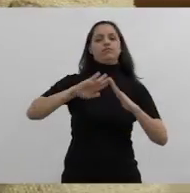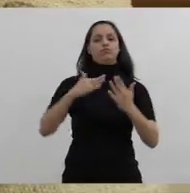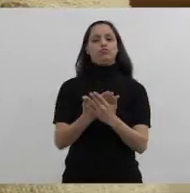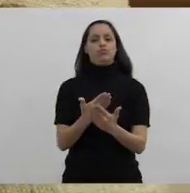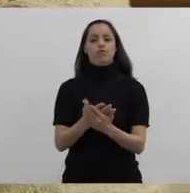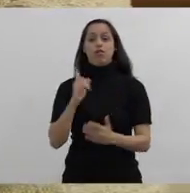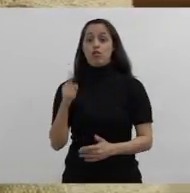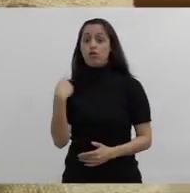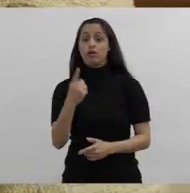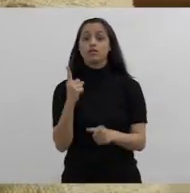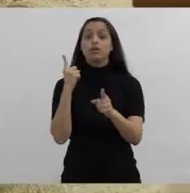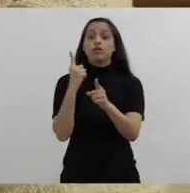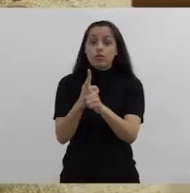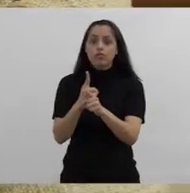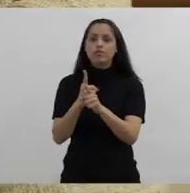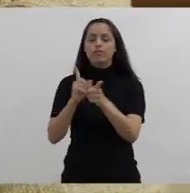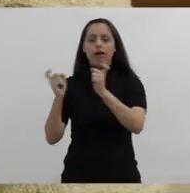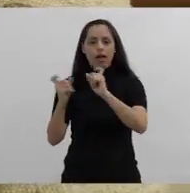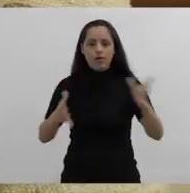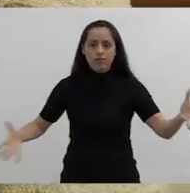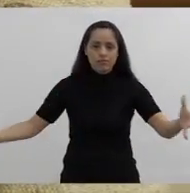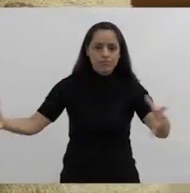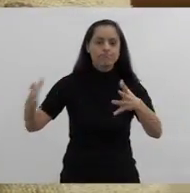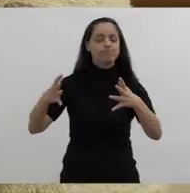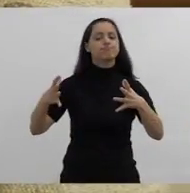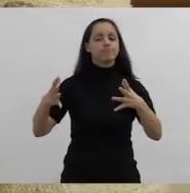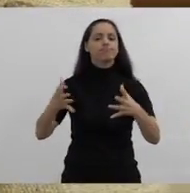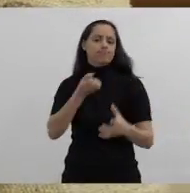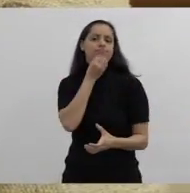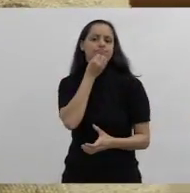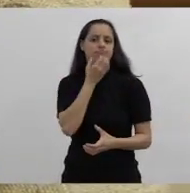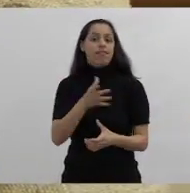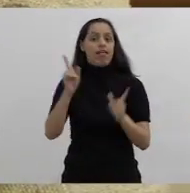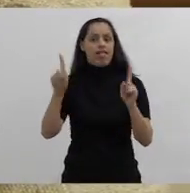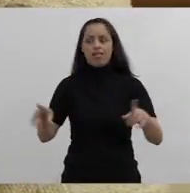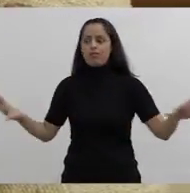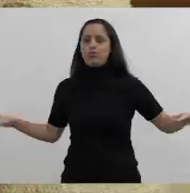realiza acá, y entonces nos encontramos en una jornada completa,